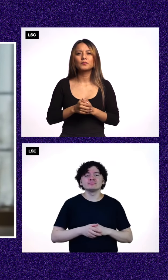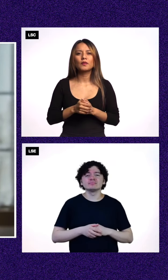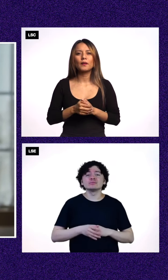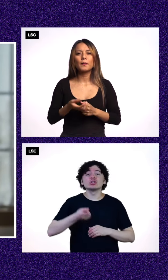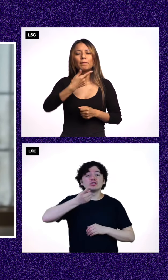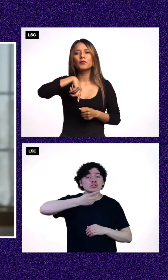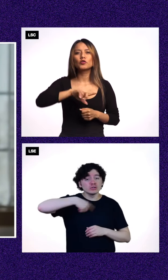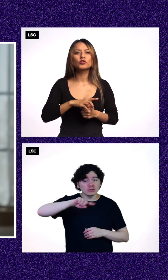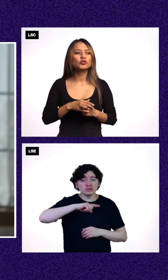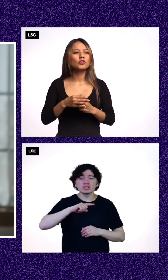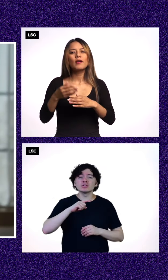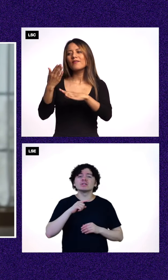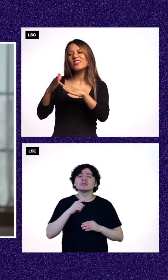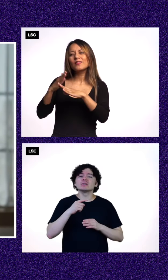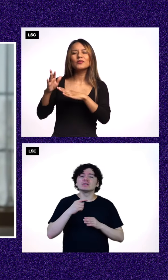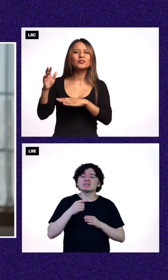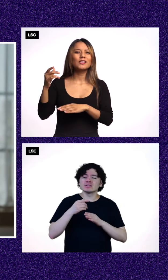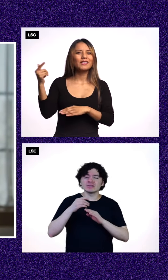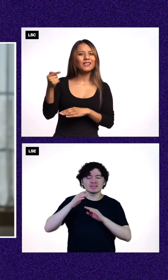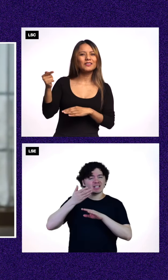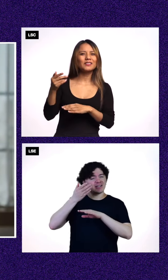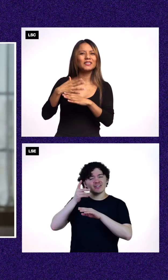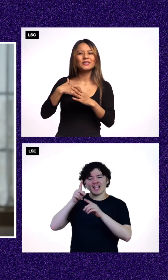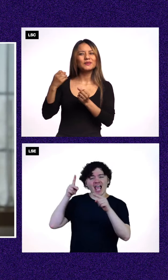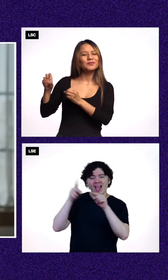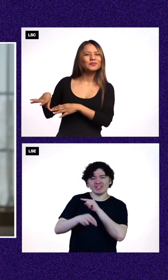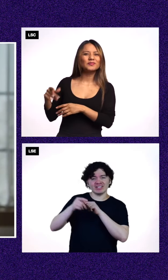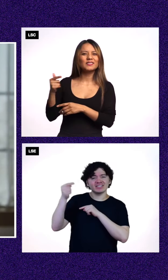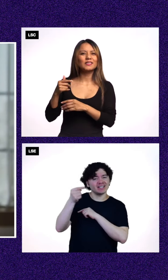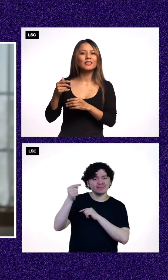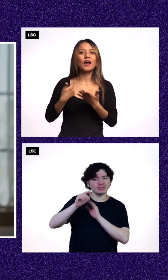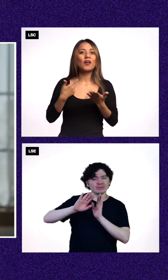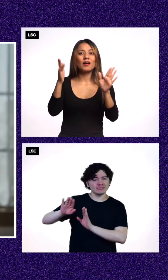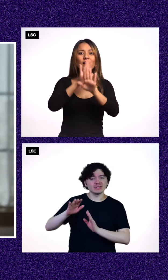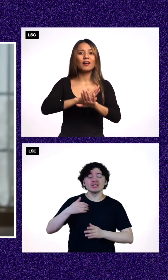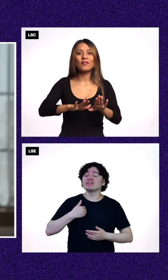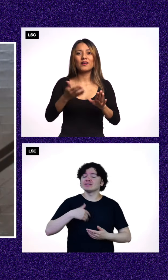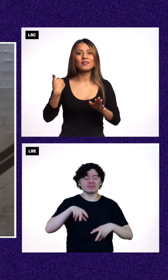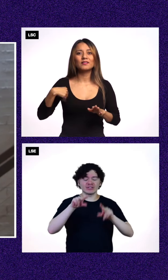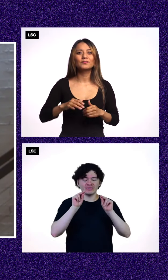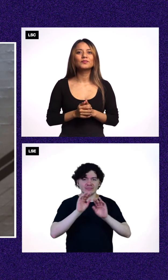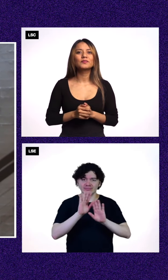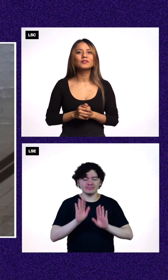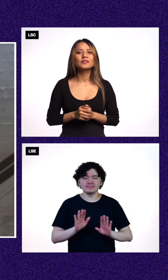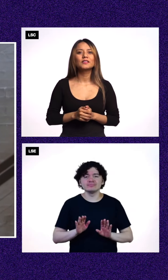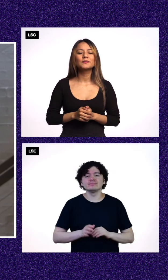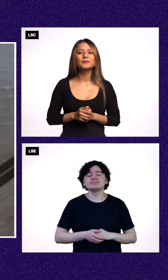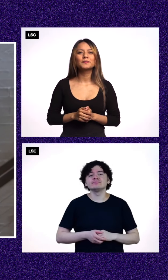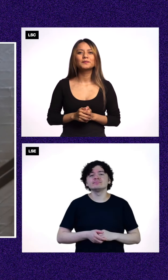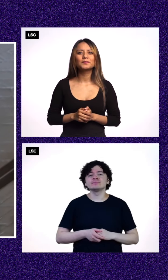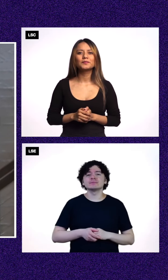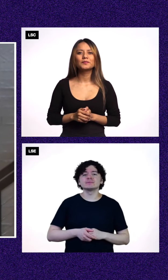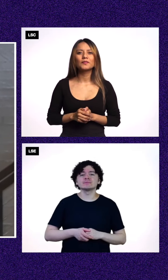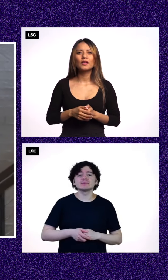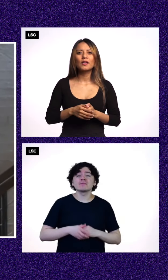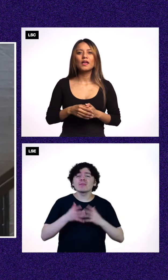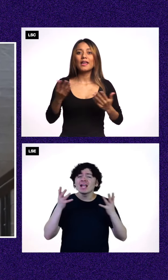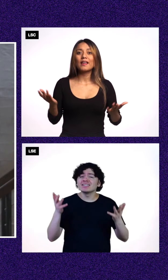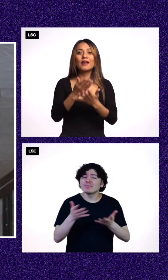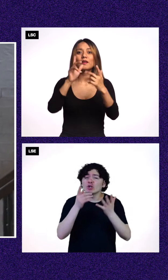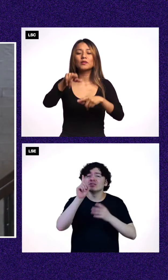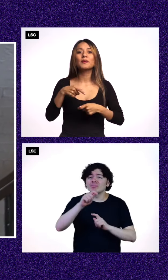evitemos esa negatividad. Y voy a terminar con esto. El número 5, el ánimo le da vida a tu